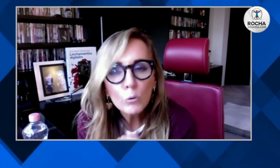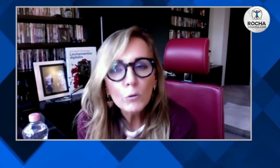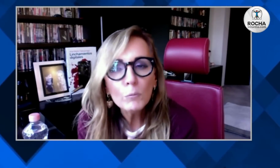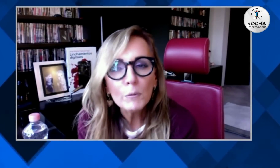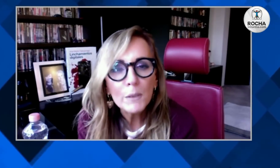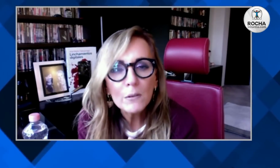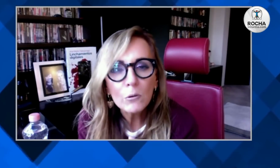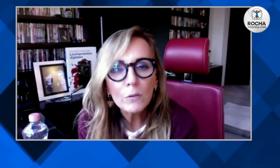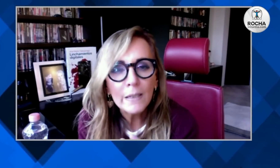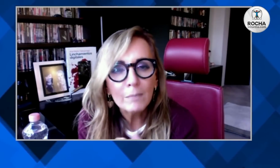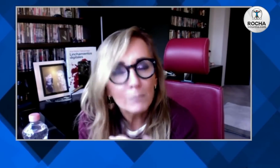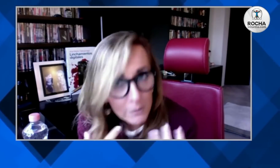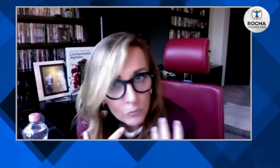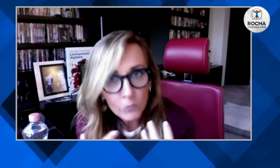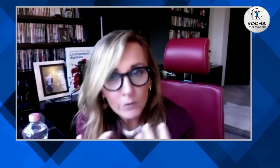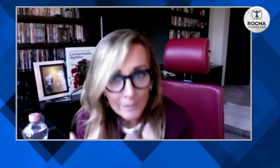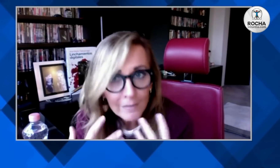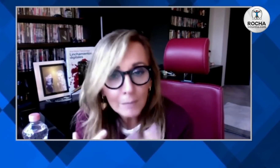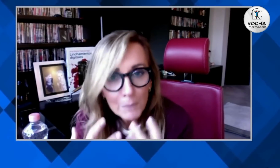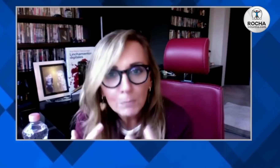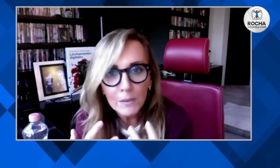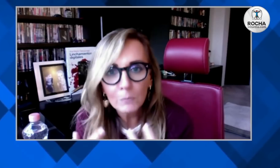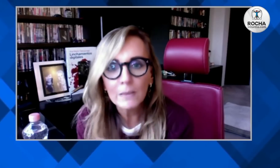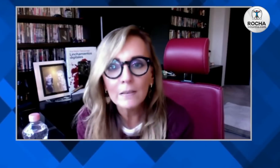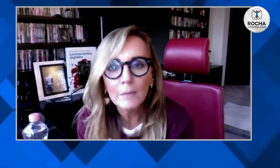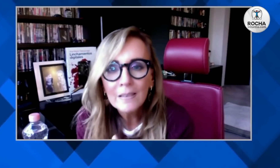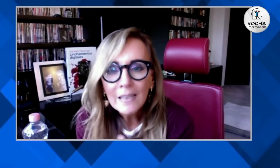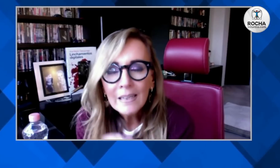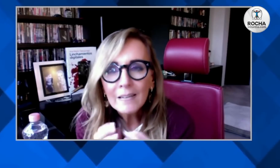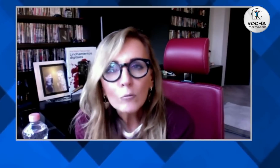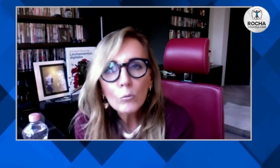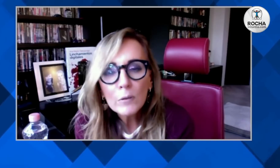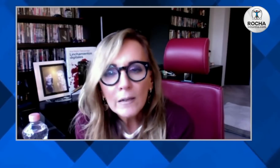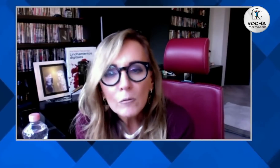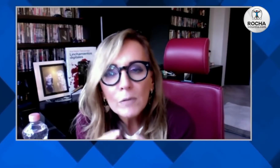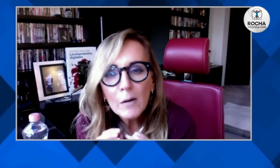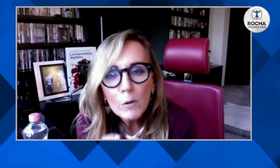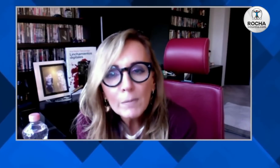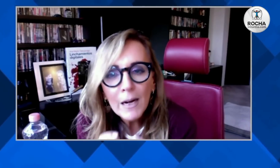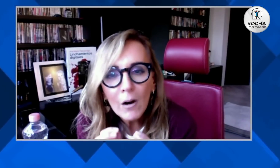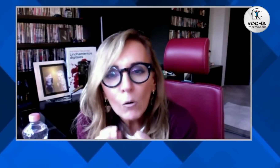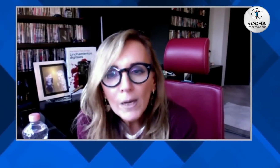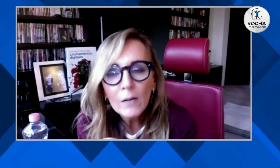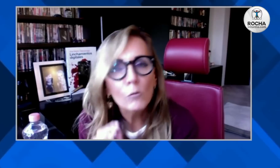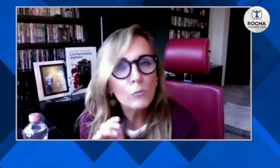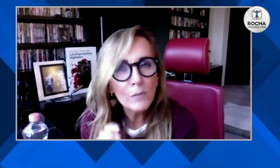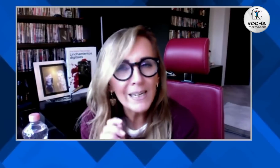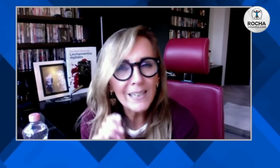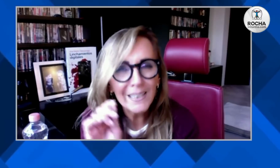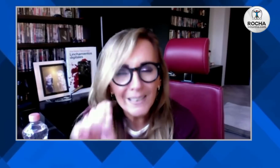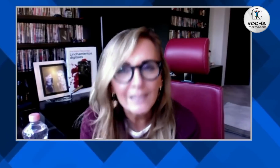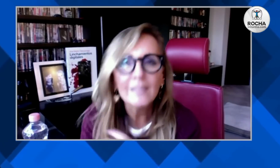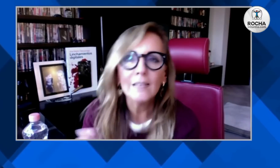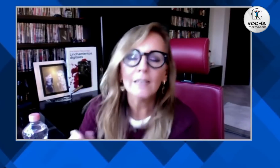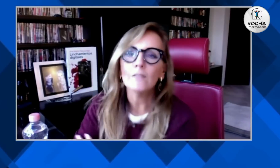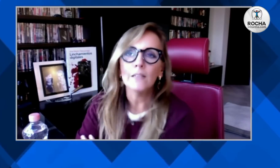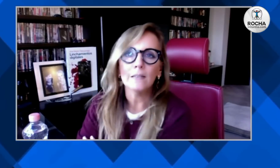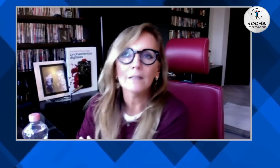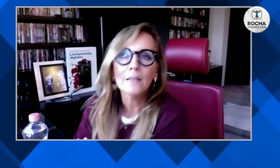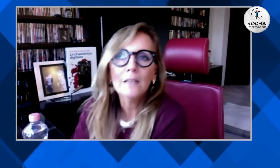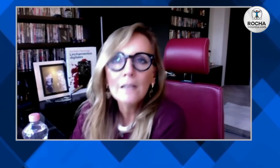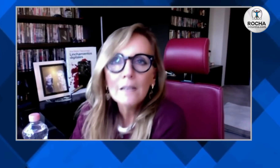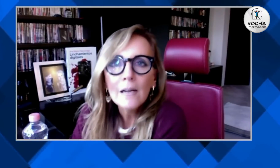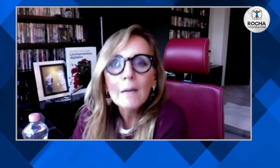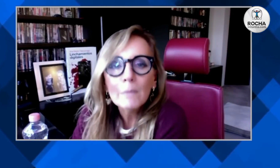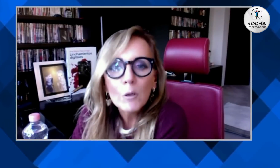surge un movimiento que visto desde mi perspectiva resulta una nueva ola con una característica